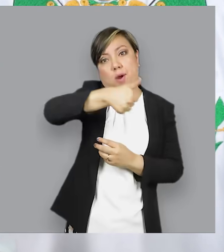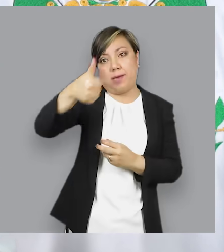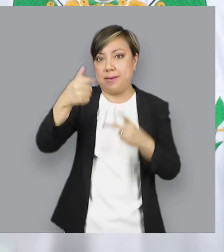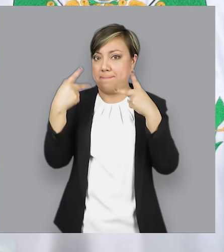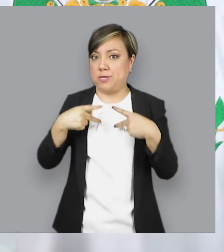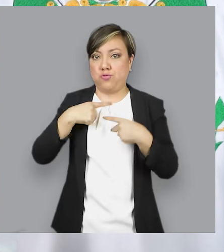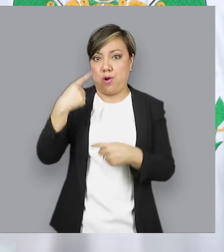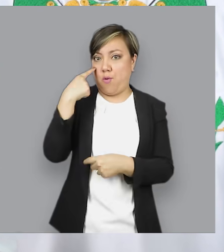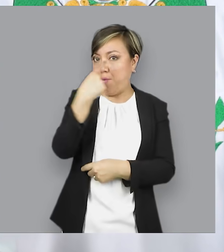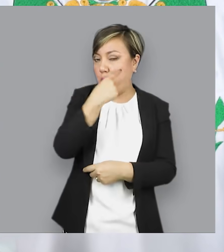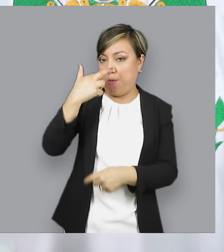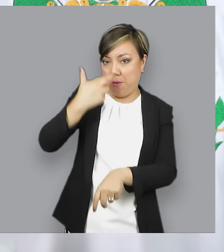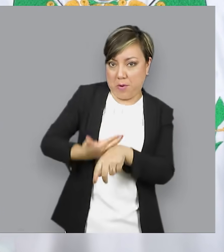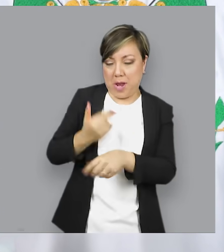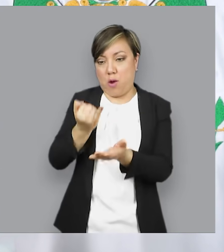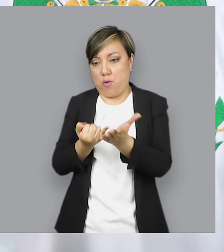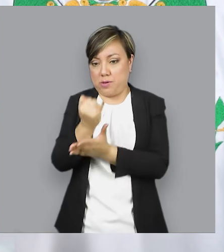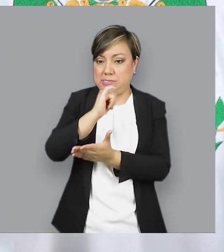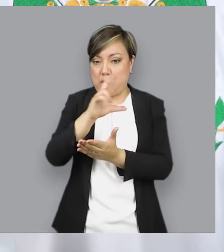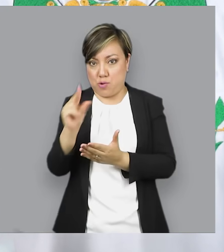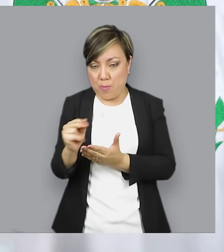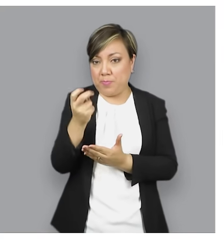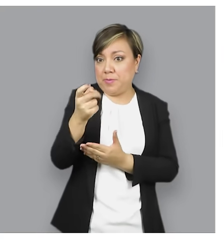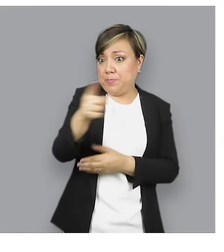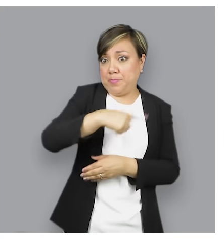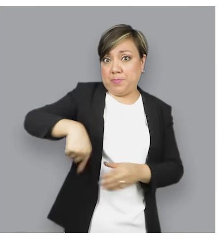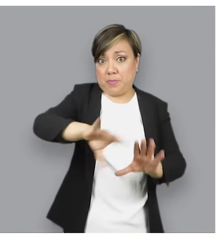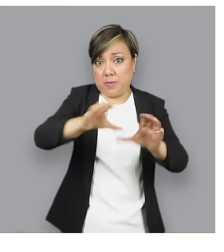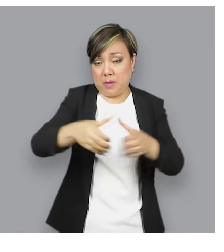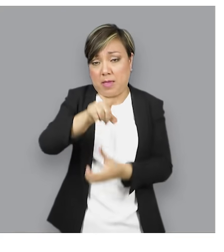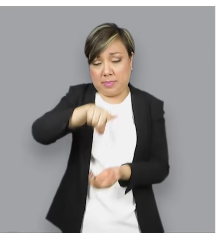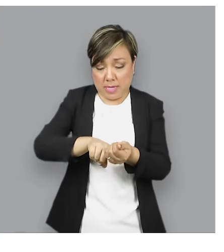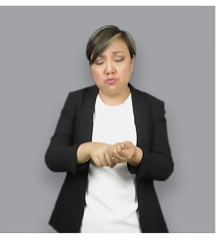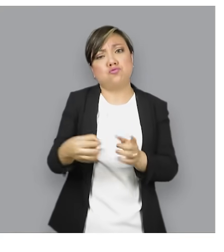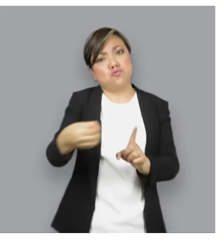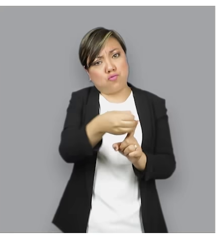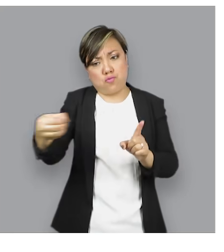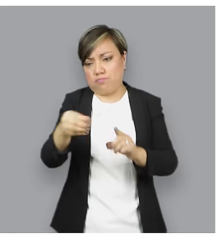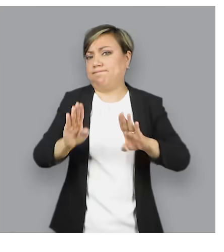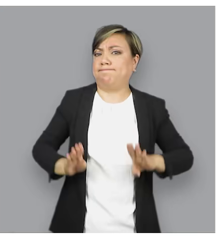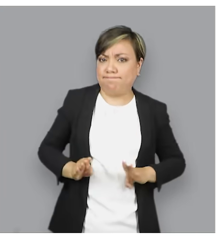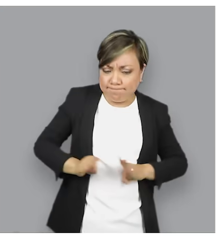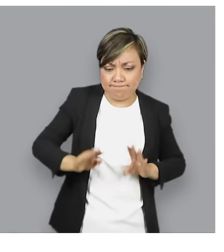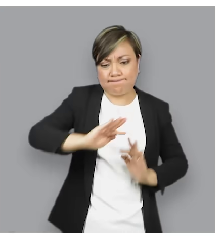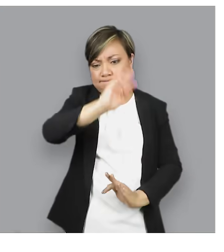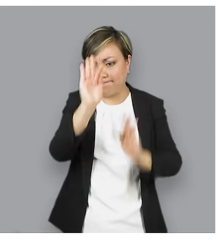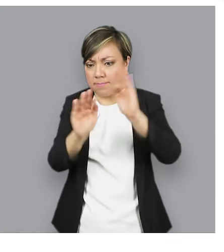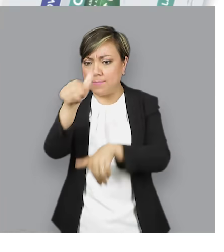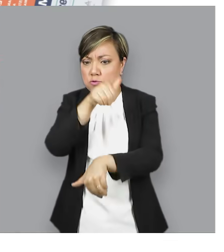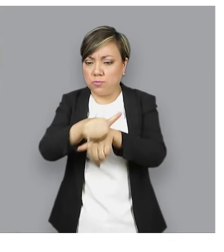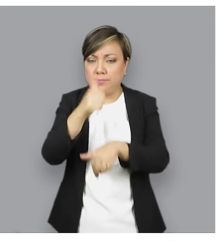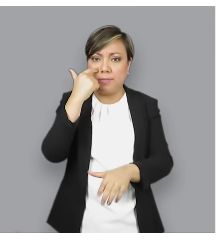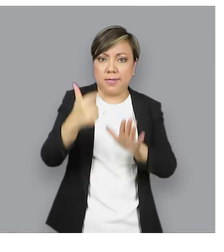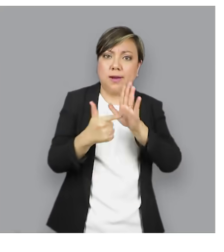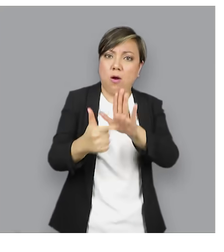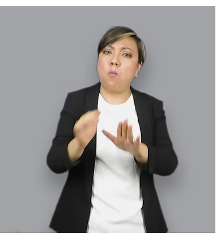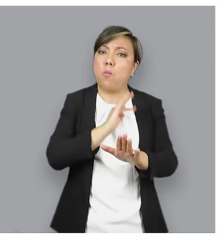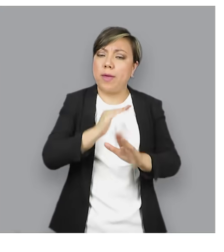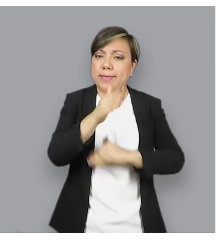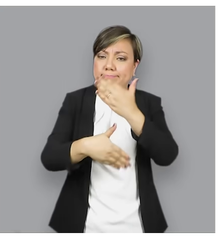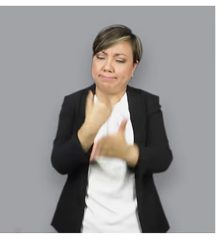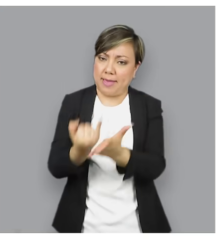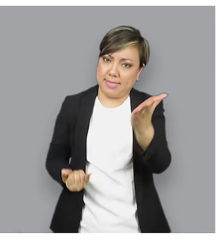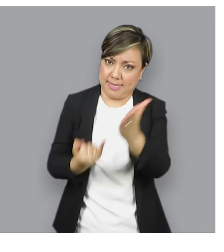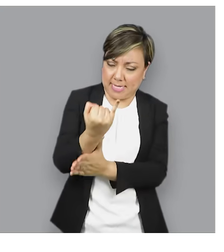la libertad de acción y elección de cada quien. Las y los queretanos conformamos una sociedad organizada que sabe usar estas referencias